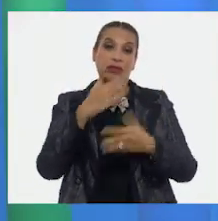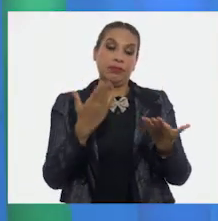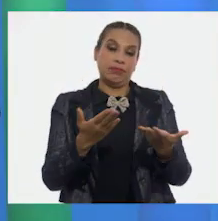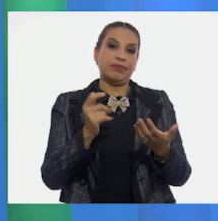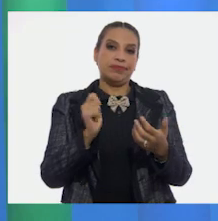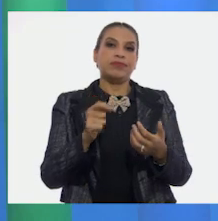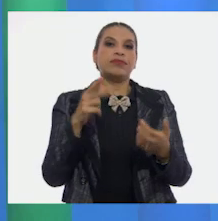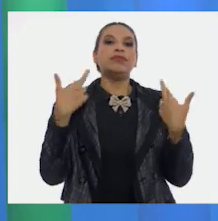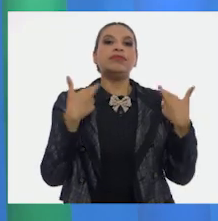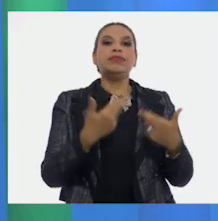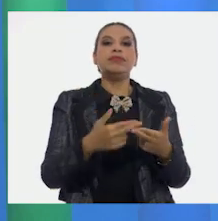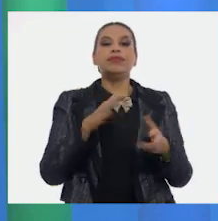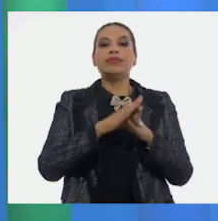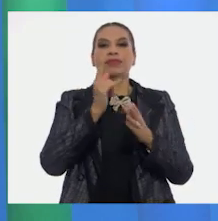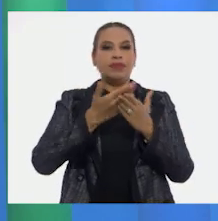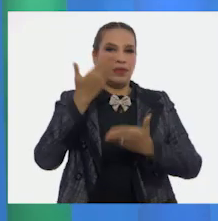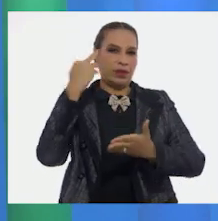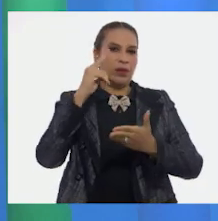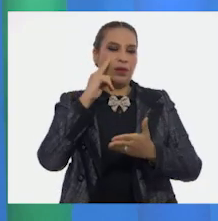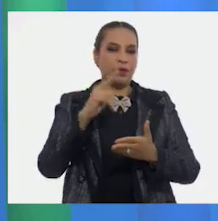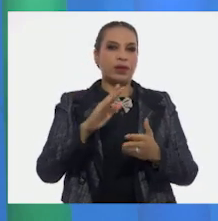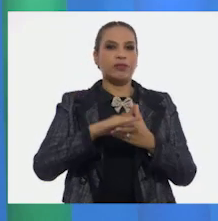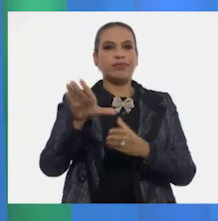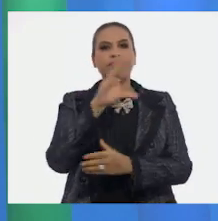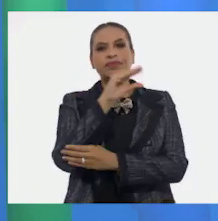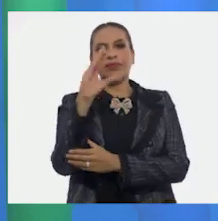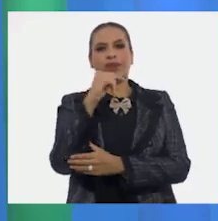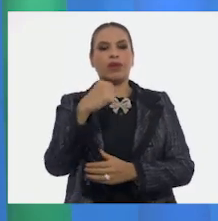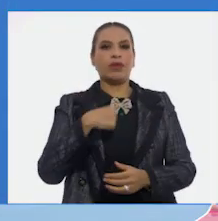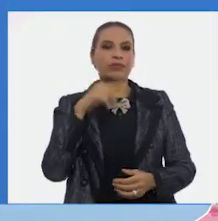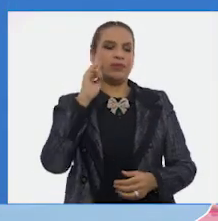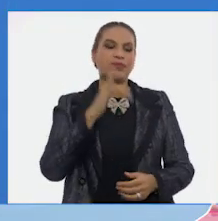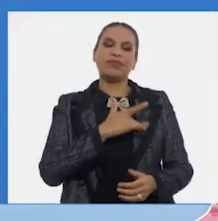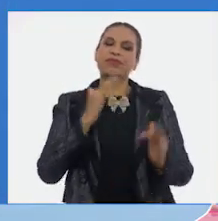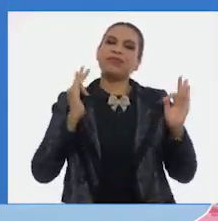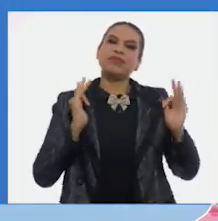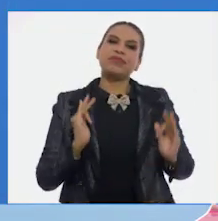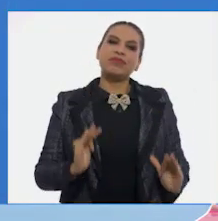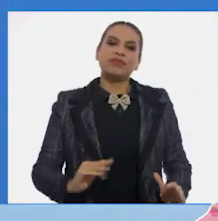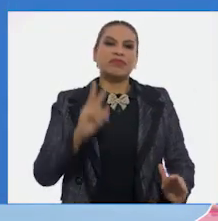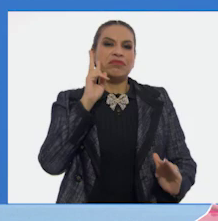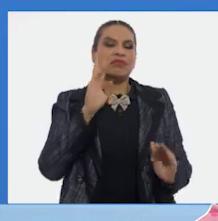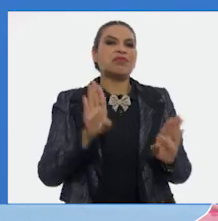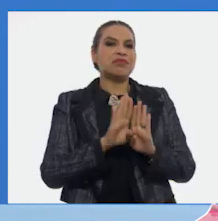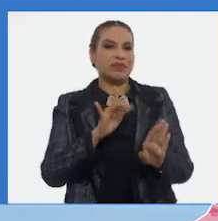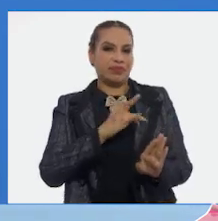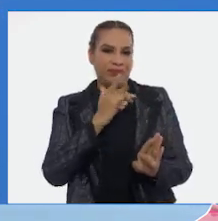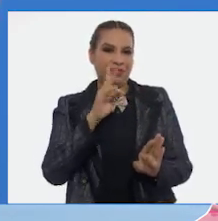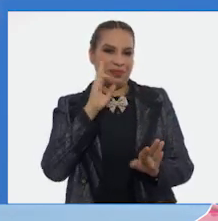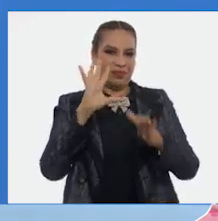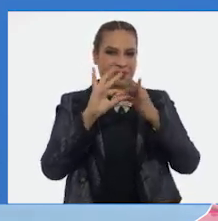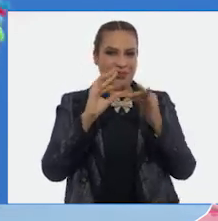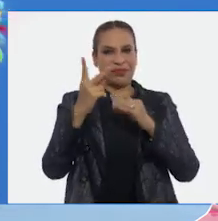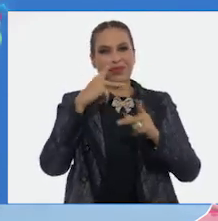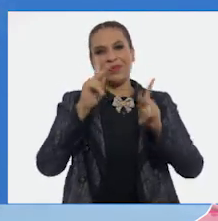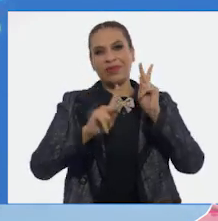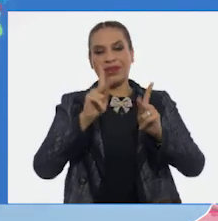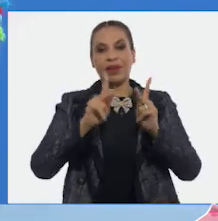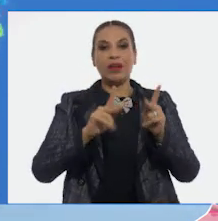Cecilia. Ya vio en las sesiones pasadas, Tony y yo estábamos muy a gusto planteando nuestras posturas. Sí, maestra.